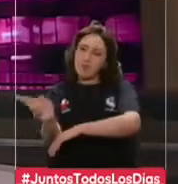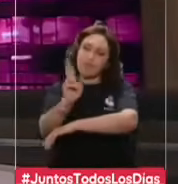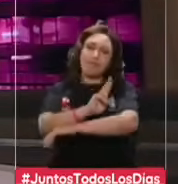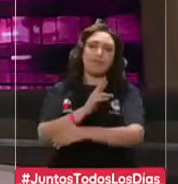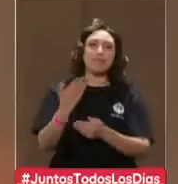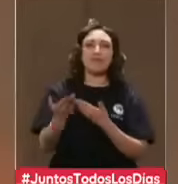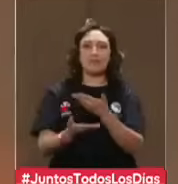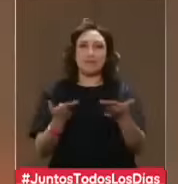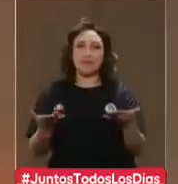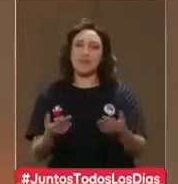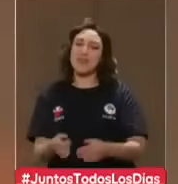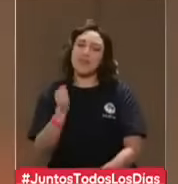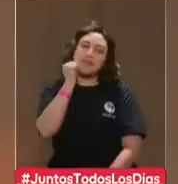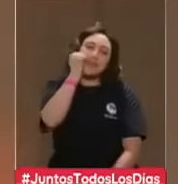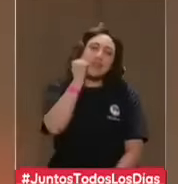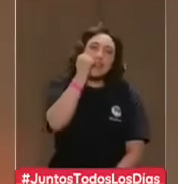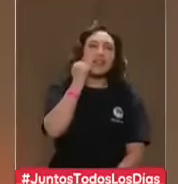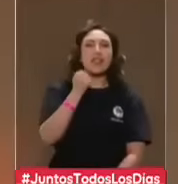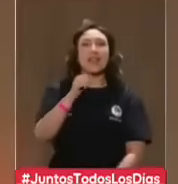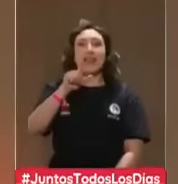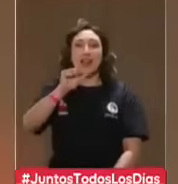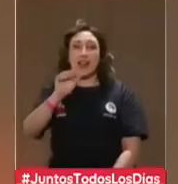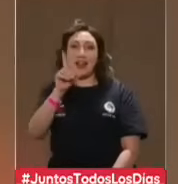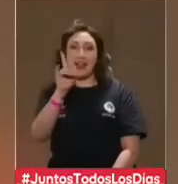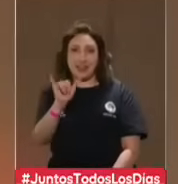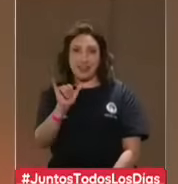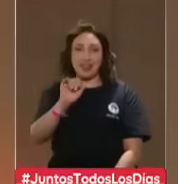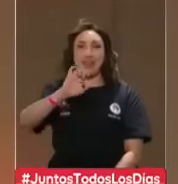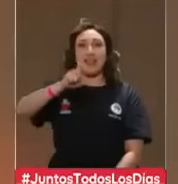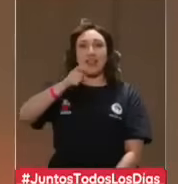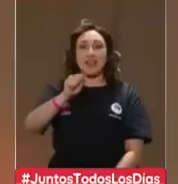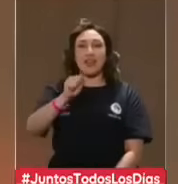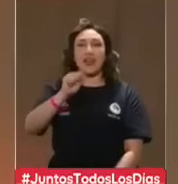querida Jennifer, Lady Garfia, gracias por hoy día acompañarnos, por ser parte además.